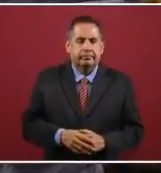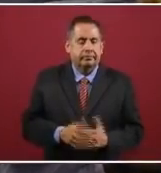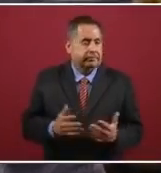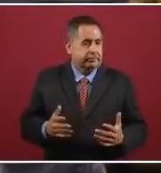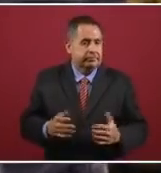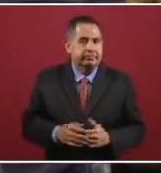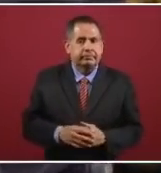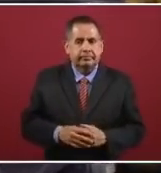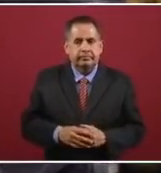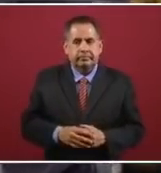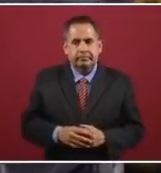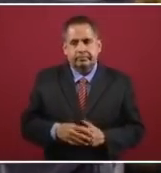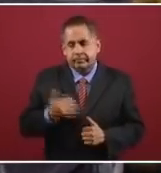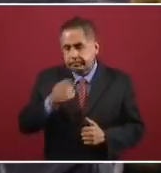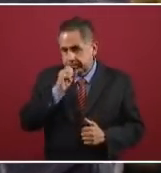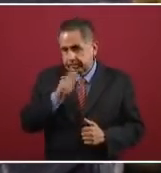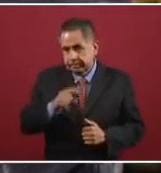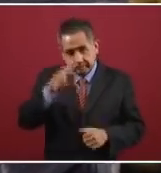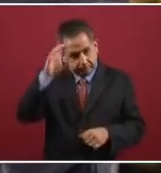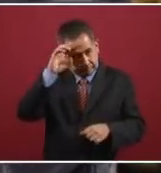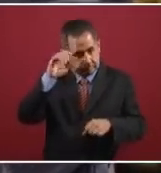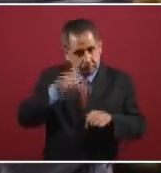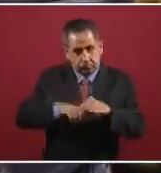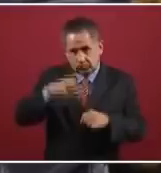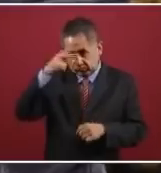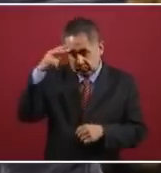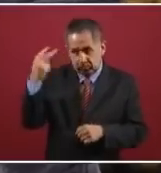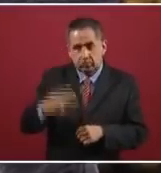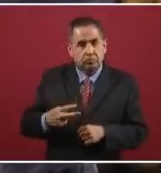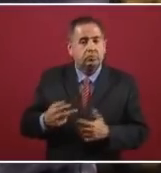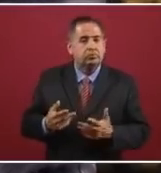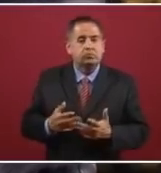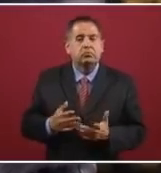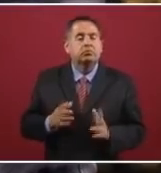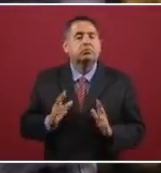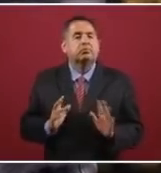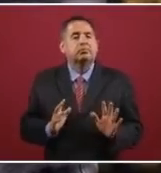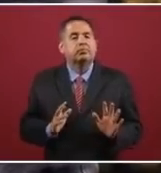Entonces, y la cultura mexicana no